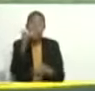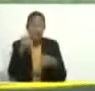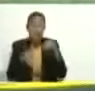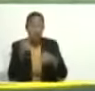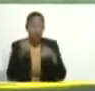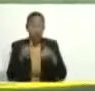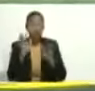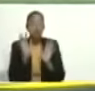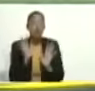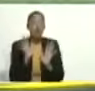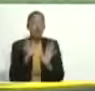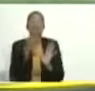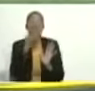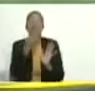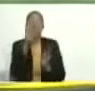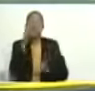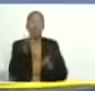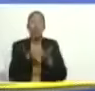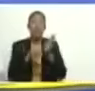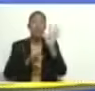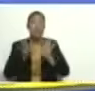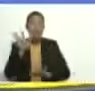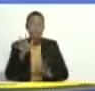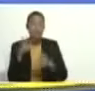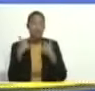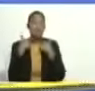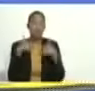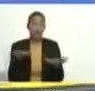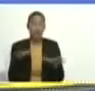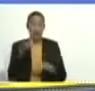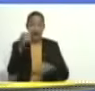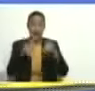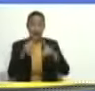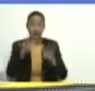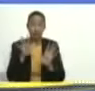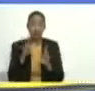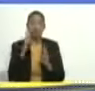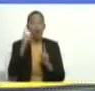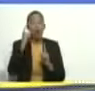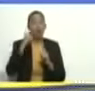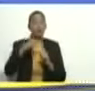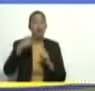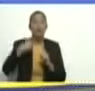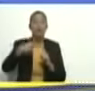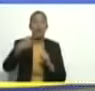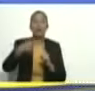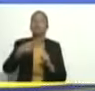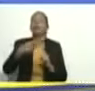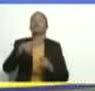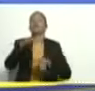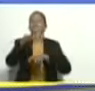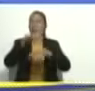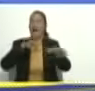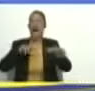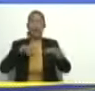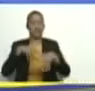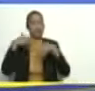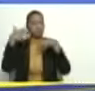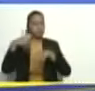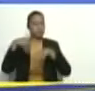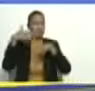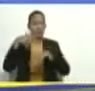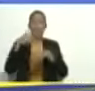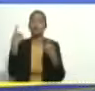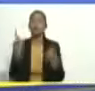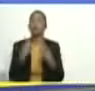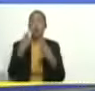en diciembre de 2015, ¿recuerdan? Ni ahí. Dos días después, una inmensa marcha del pueblo de Caracas espontánea